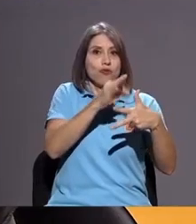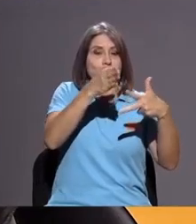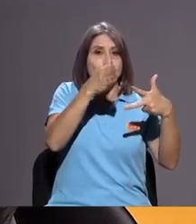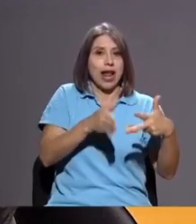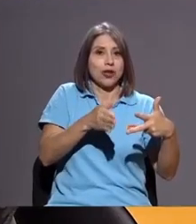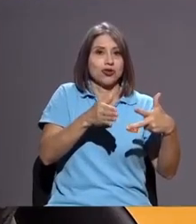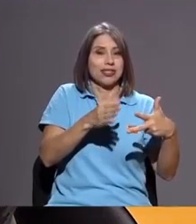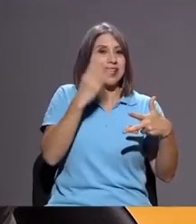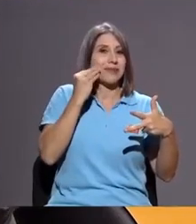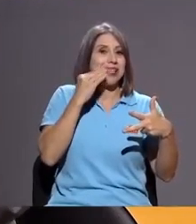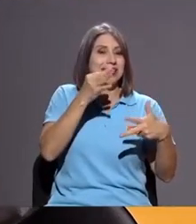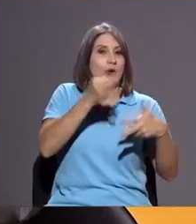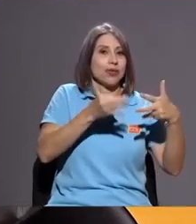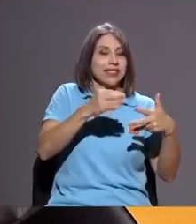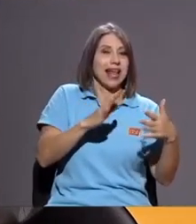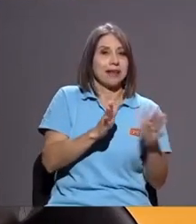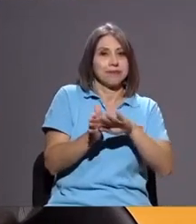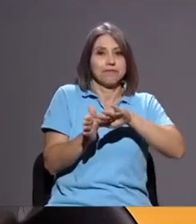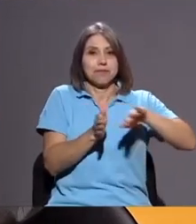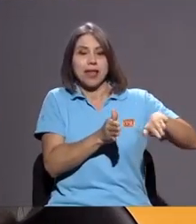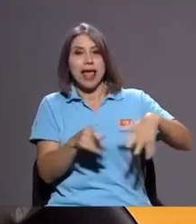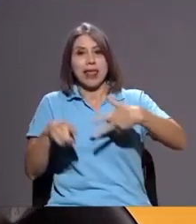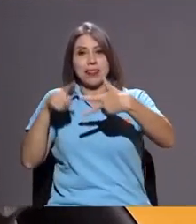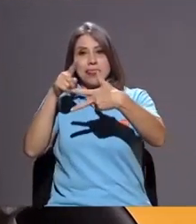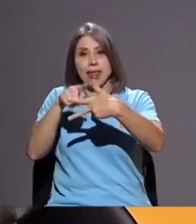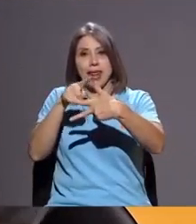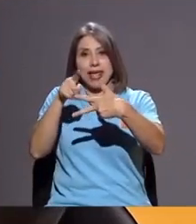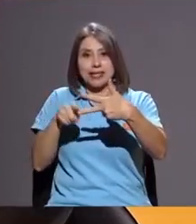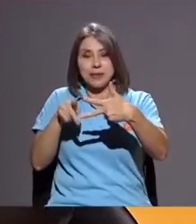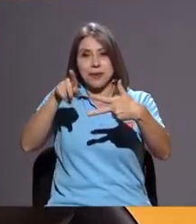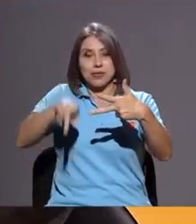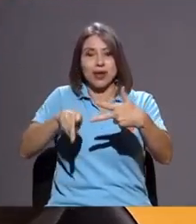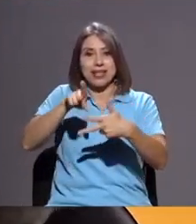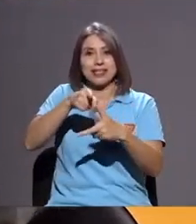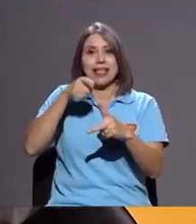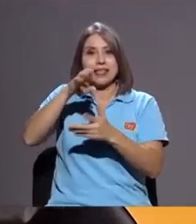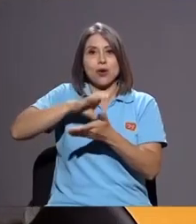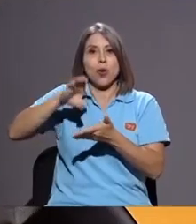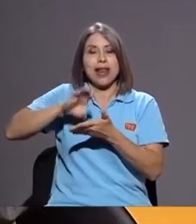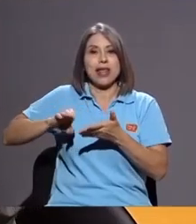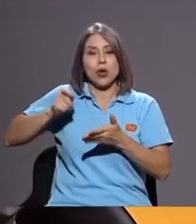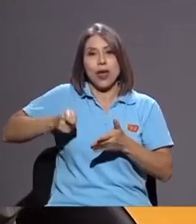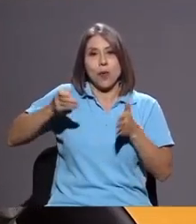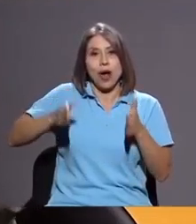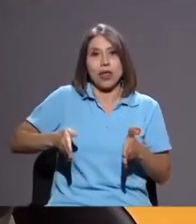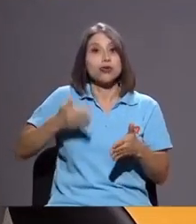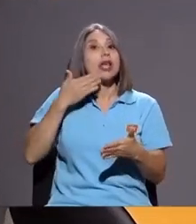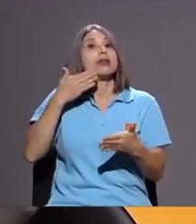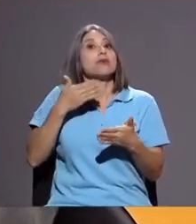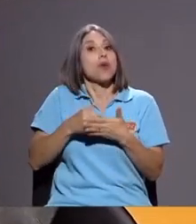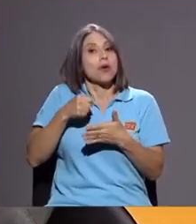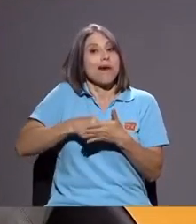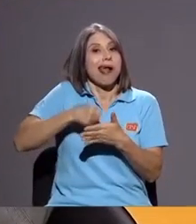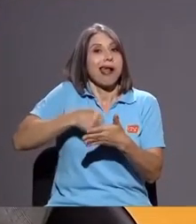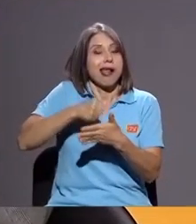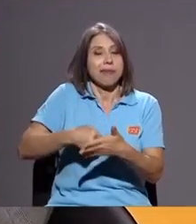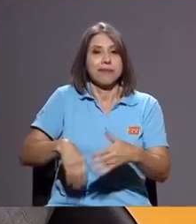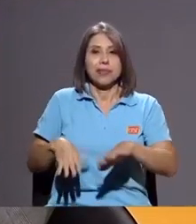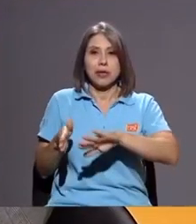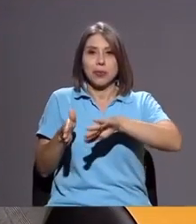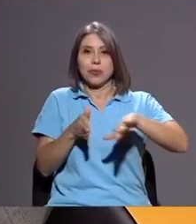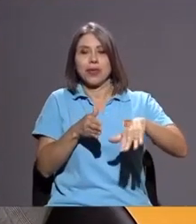del Colegio de Abogados, posiblemente serían litigantes, que es bueno de vez en cuando que entren los litigantes para renovar, y 3 de